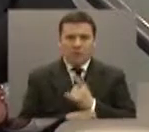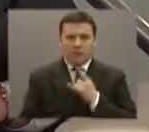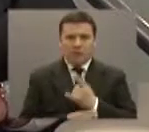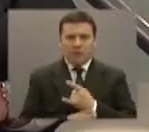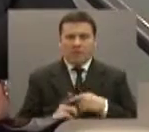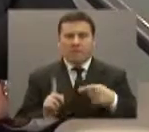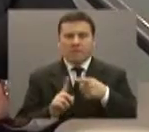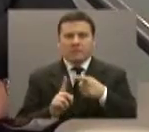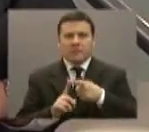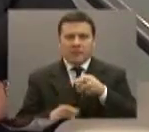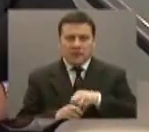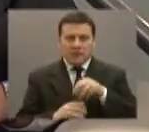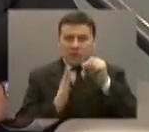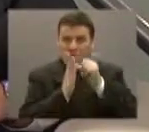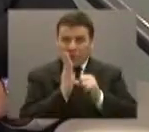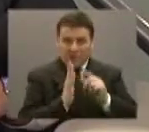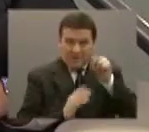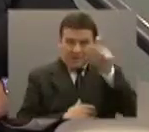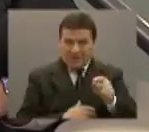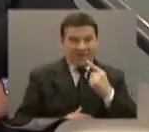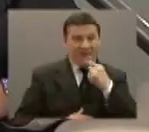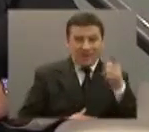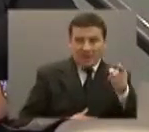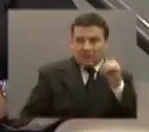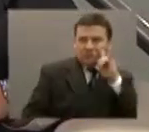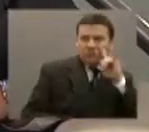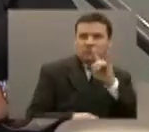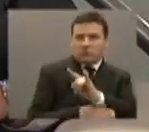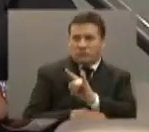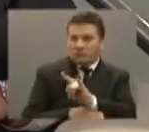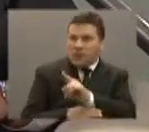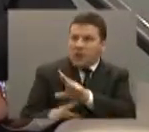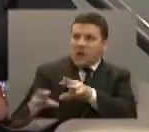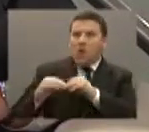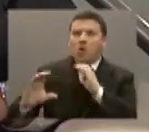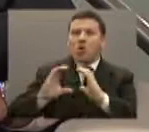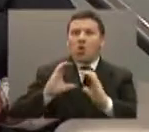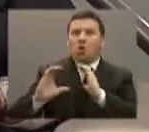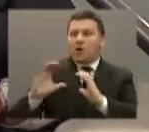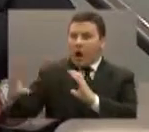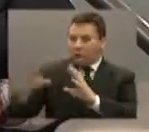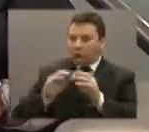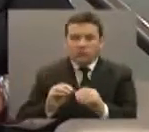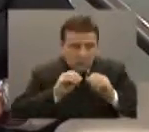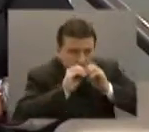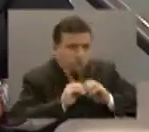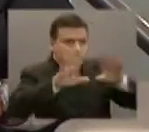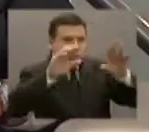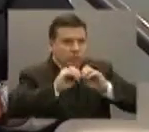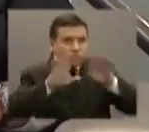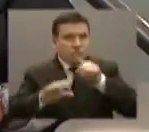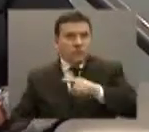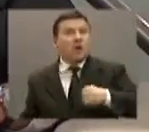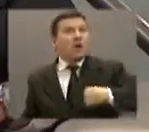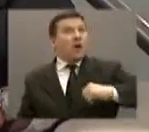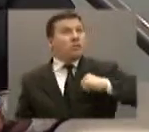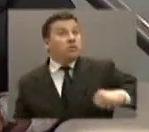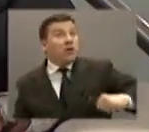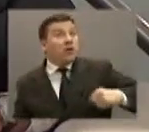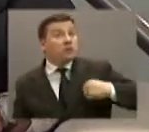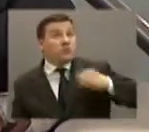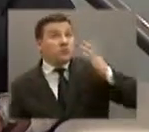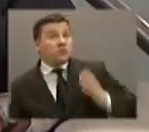usuario la primera que mencionamos en este programa con el apoyo de la oficina de comunicaciones estratégicas que se creó también con la reestructuración